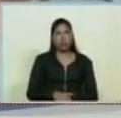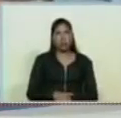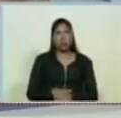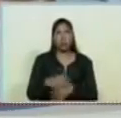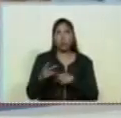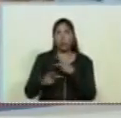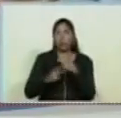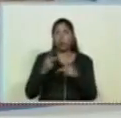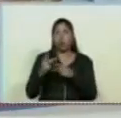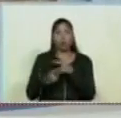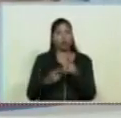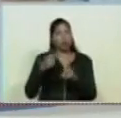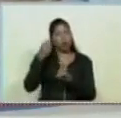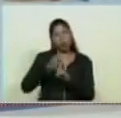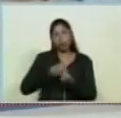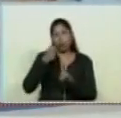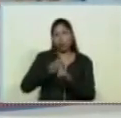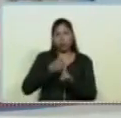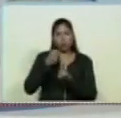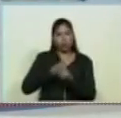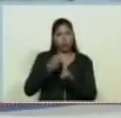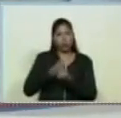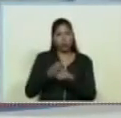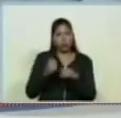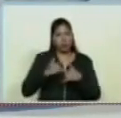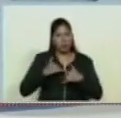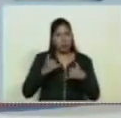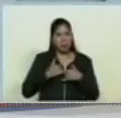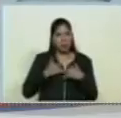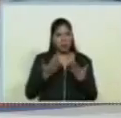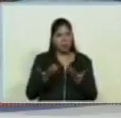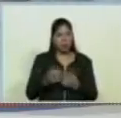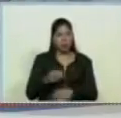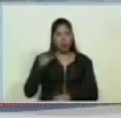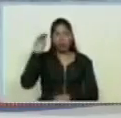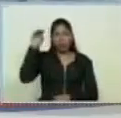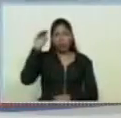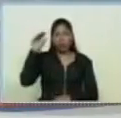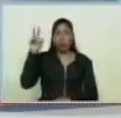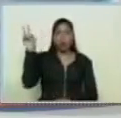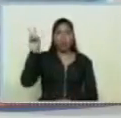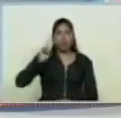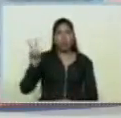produciendo, luchando y siendo la juventud que está trabajando por el futuro de la patria.